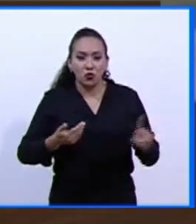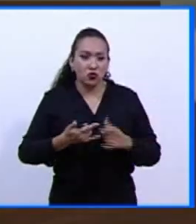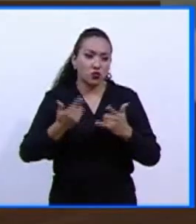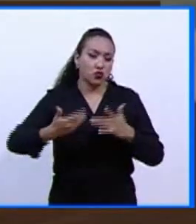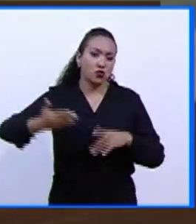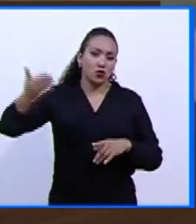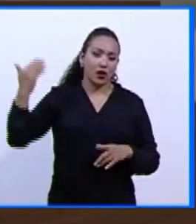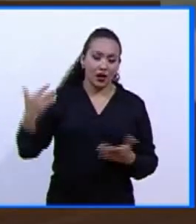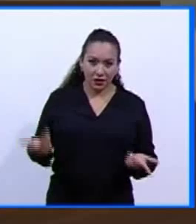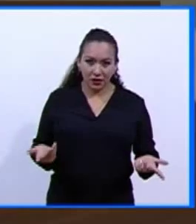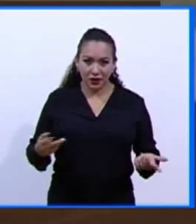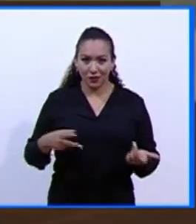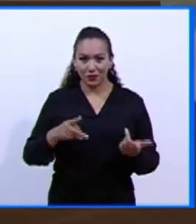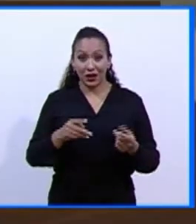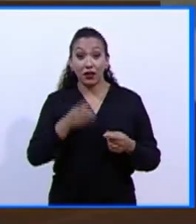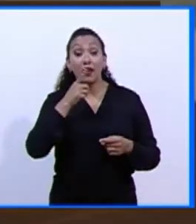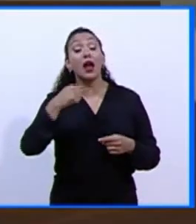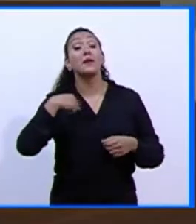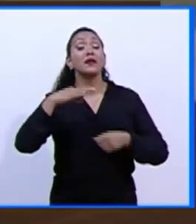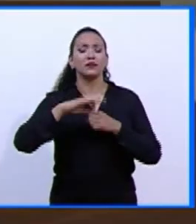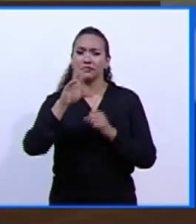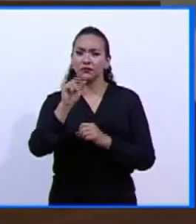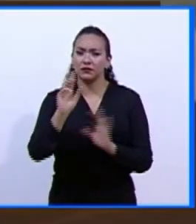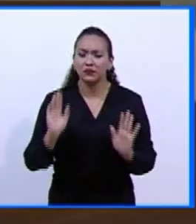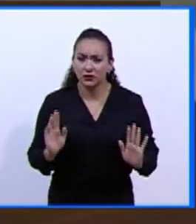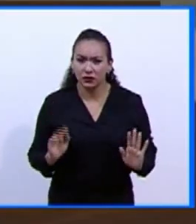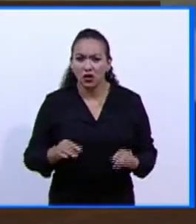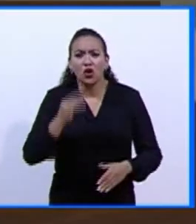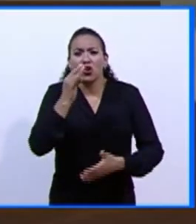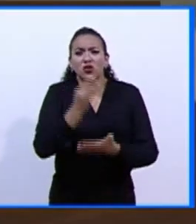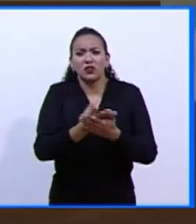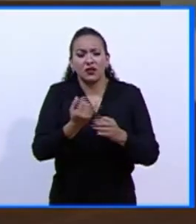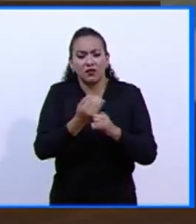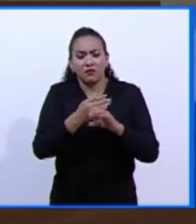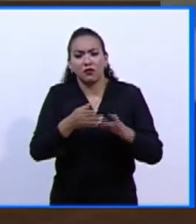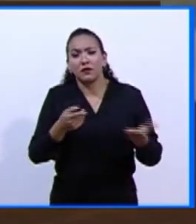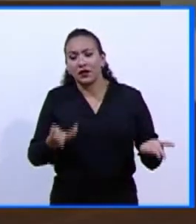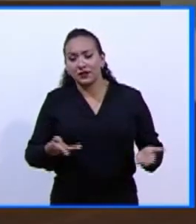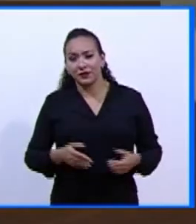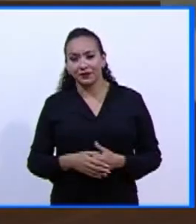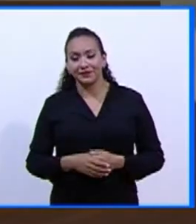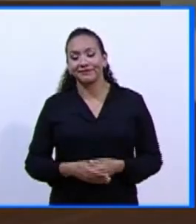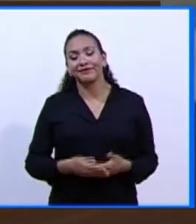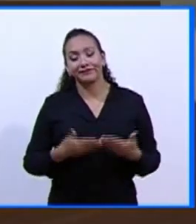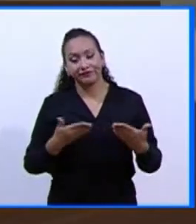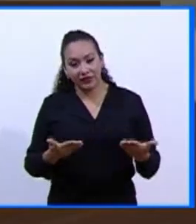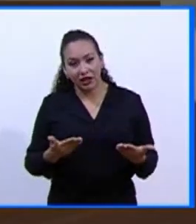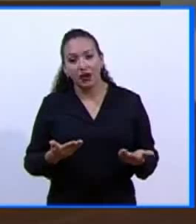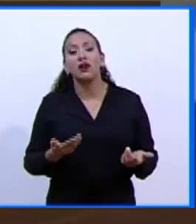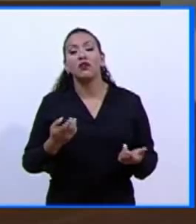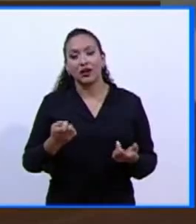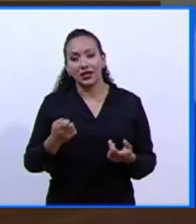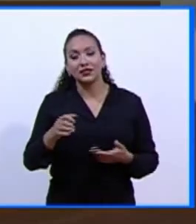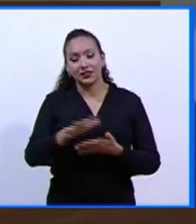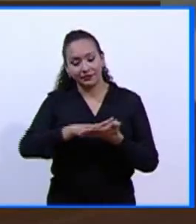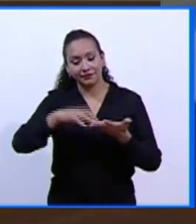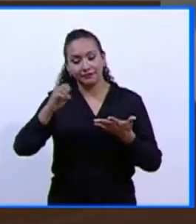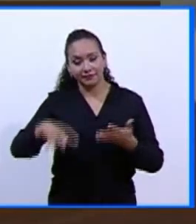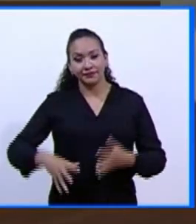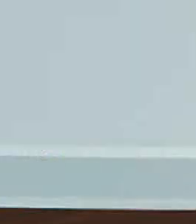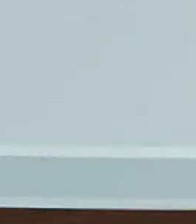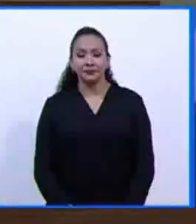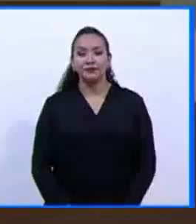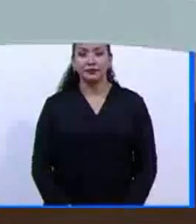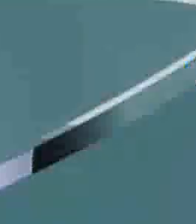a que no se controvierte frontalmente las consideraciones que sostienen el acto recurrido, por lo que fue procedente el desechamiento.